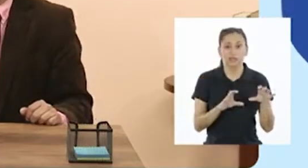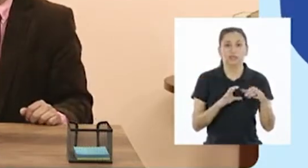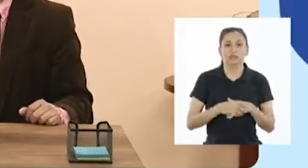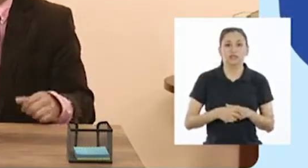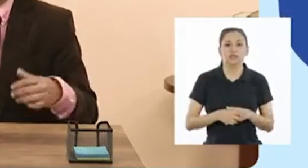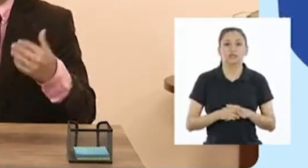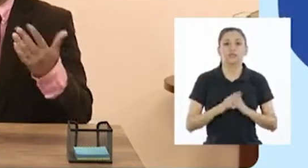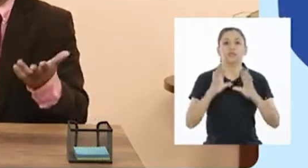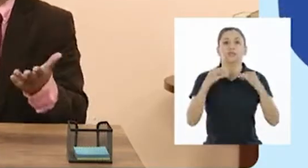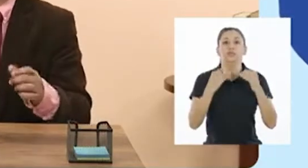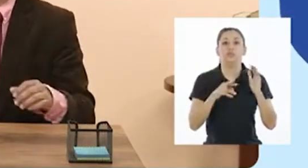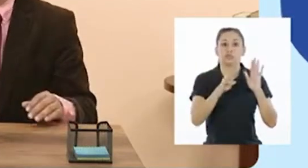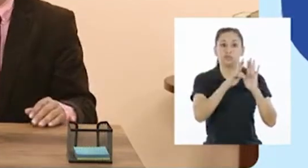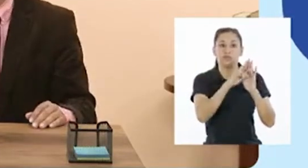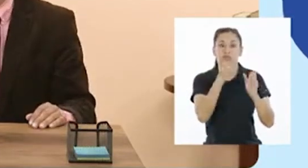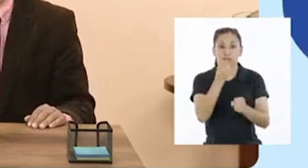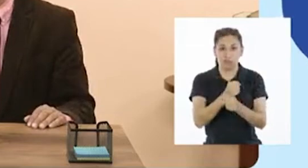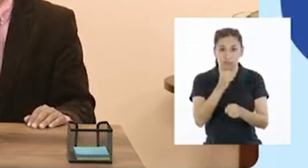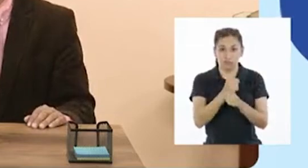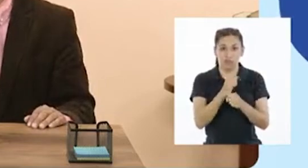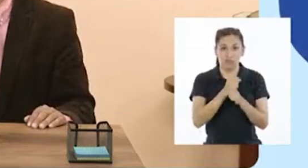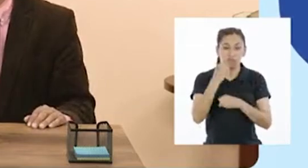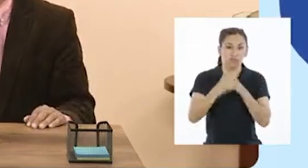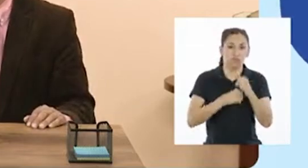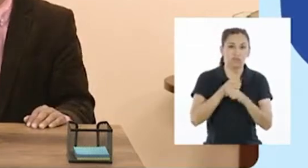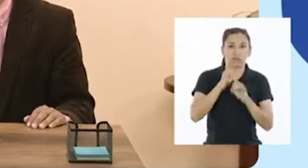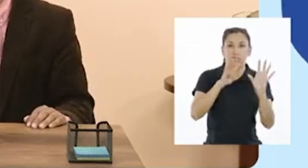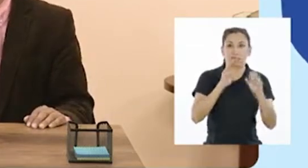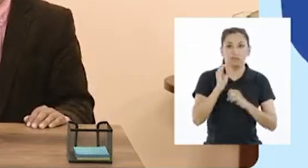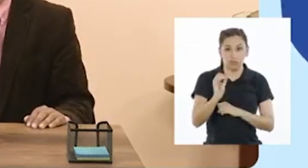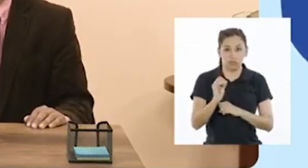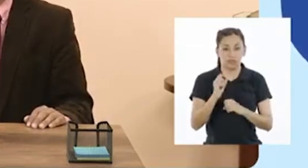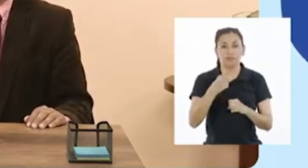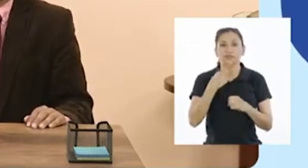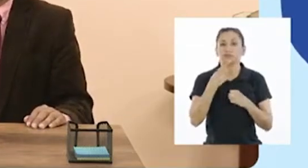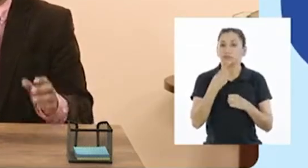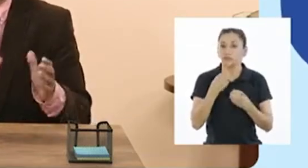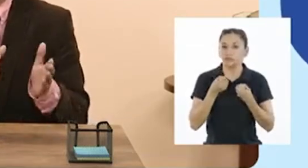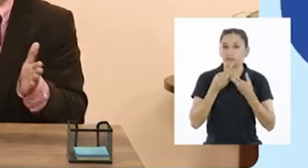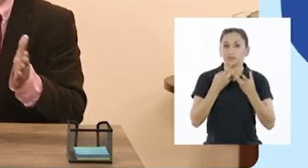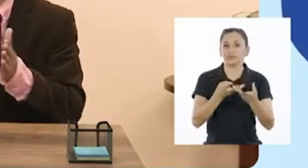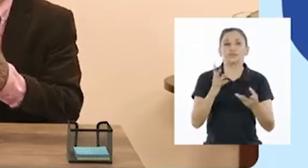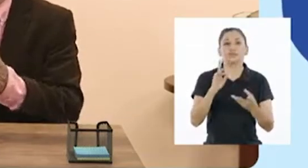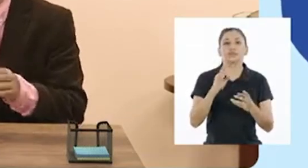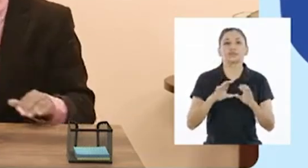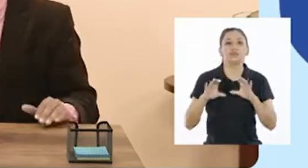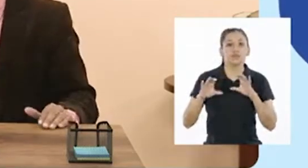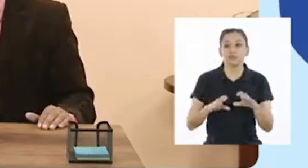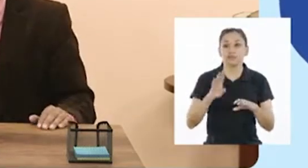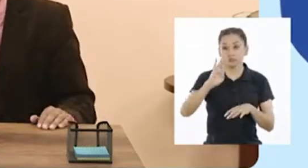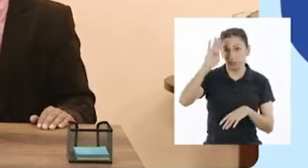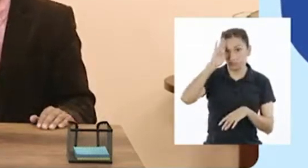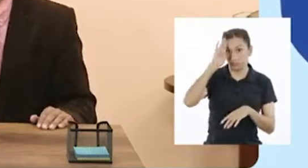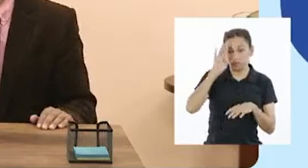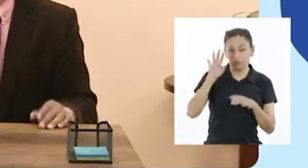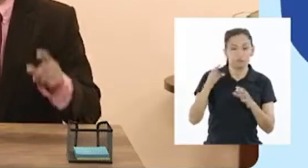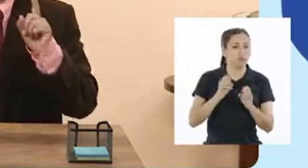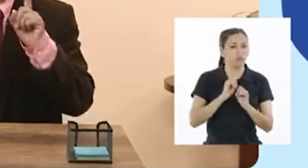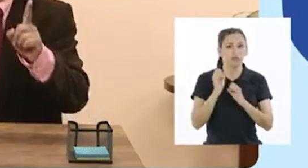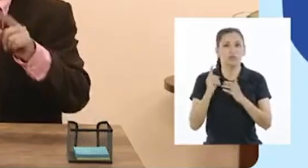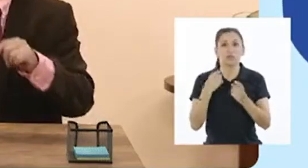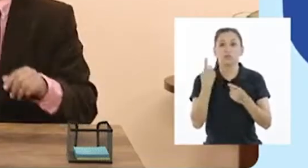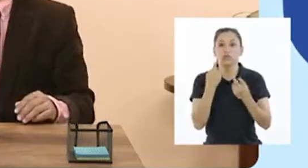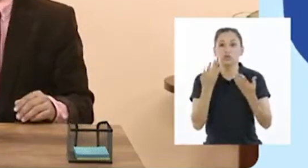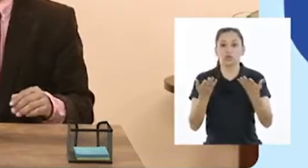actividad. Pues el régimen laboral vigente en la década del 90 permitía a los efectivos policiales brindar